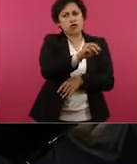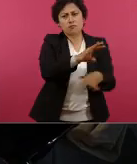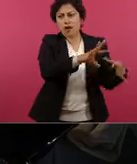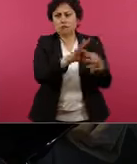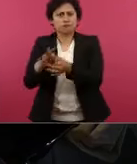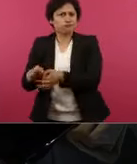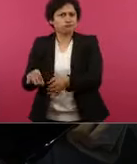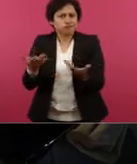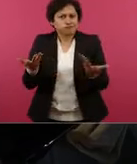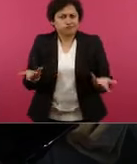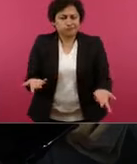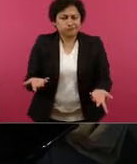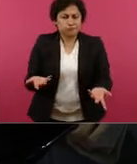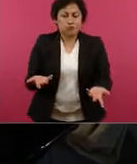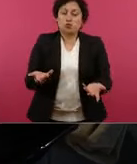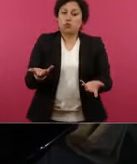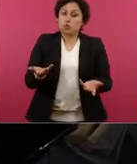Es